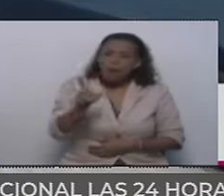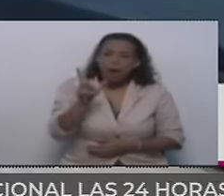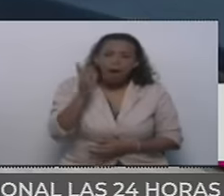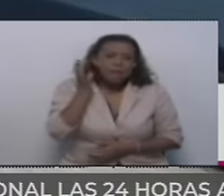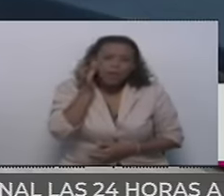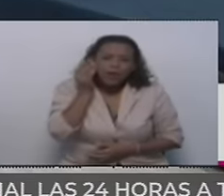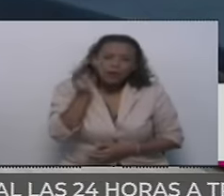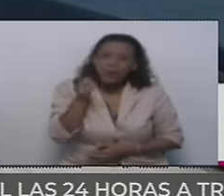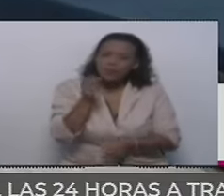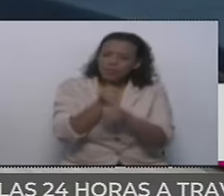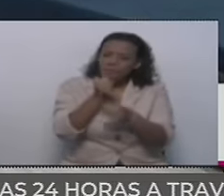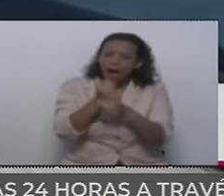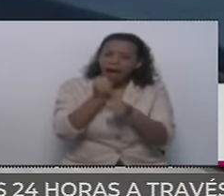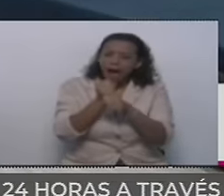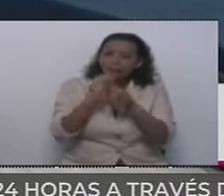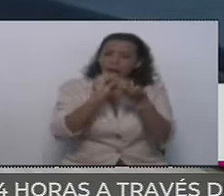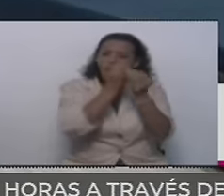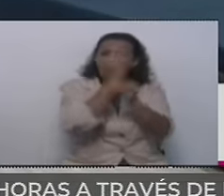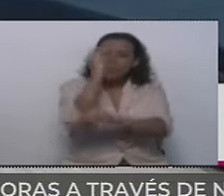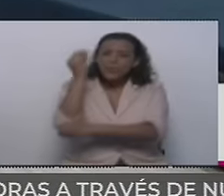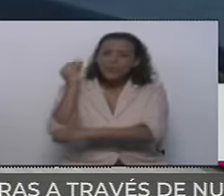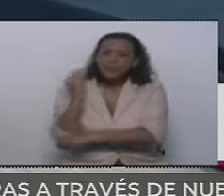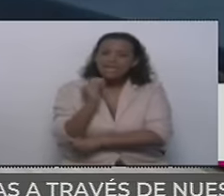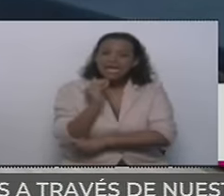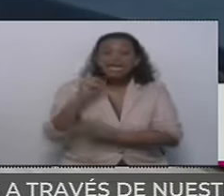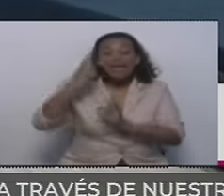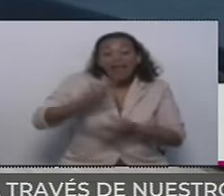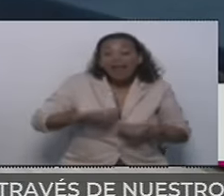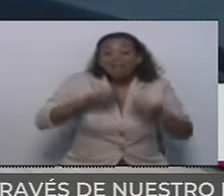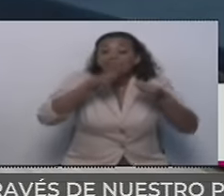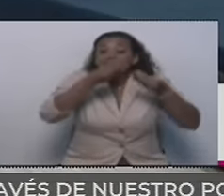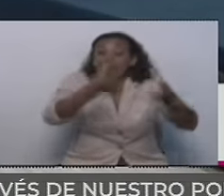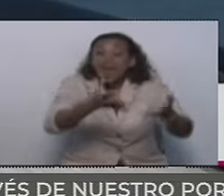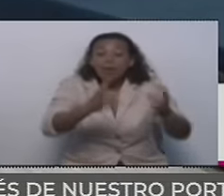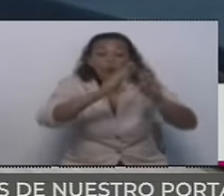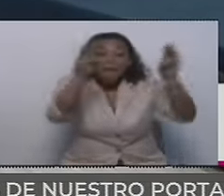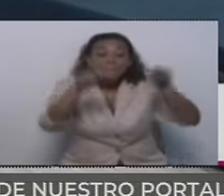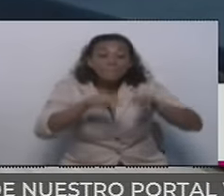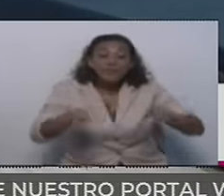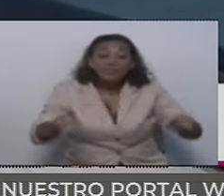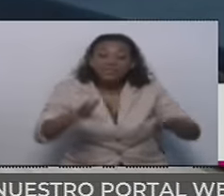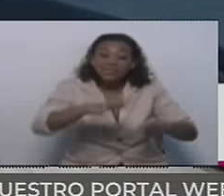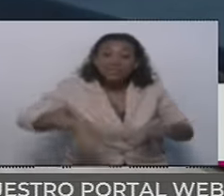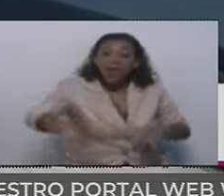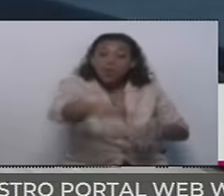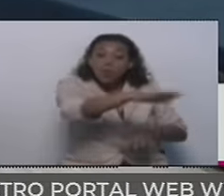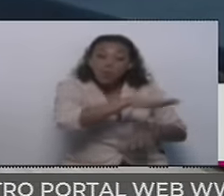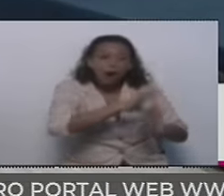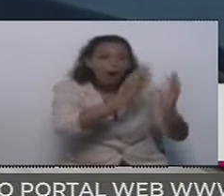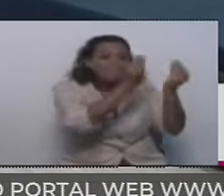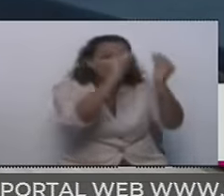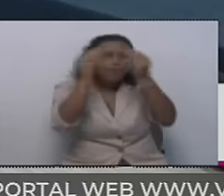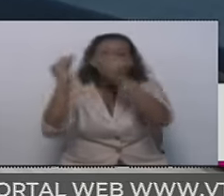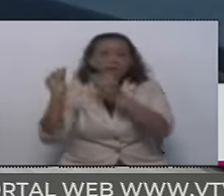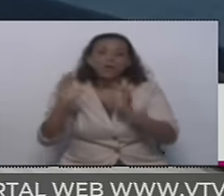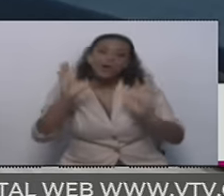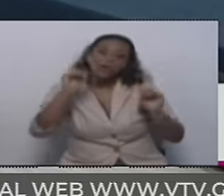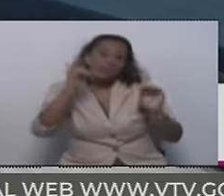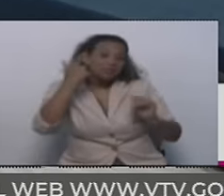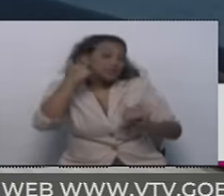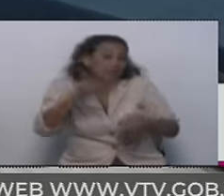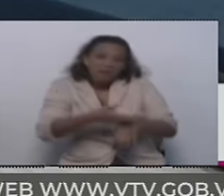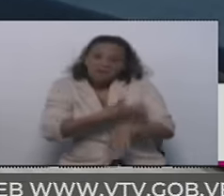trabajando a las muñecas que le regalaron en vida, en este homenaje que era una despedida sin